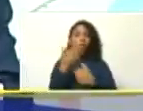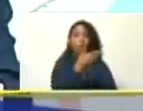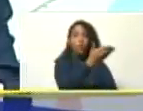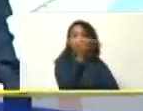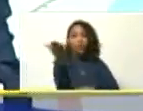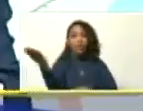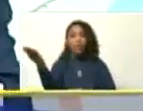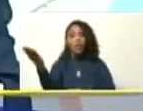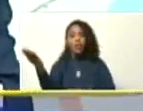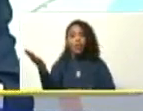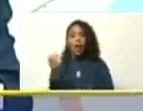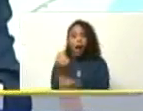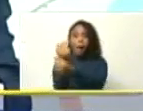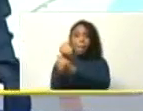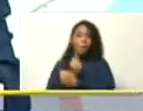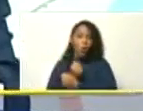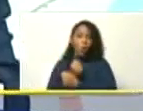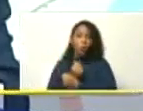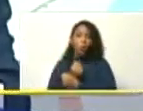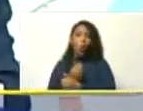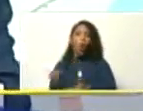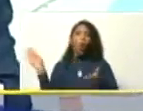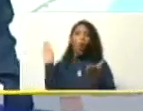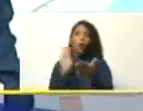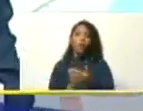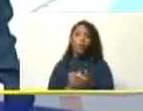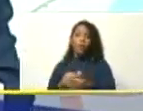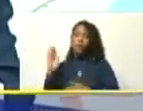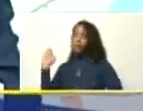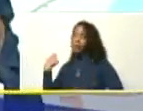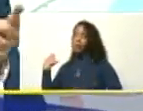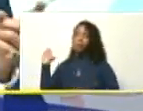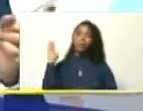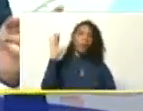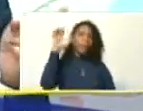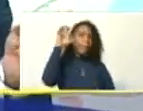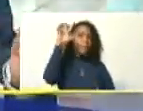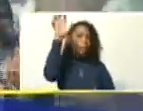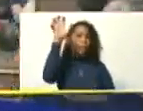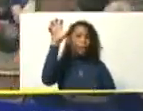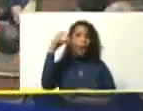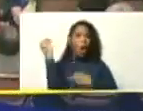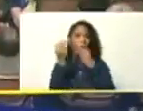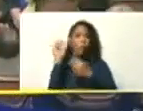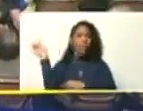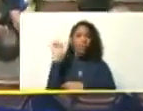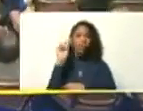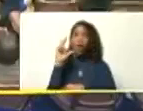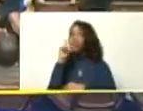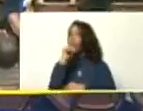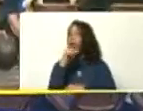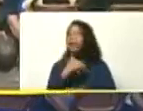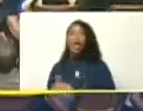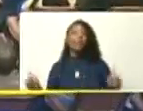ustedes con amor. Vuelta a la patria. Como Venezuela no hay.